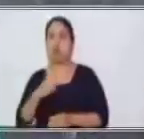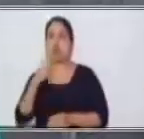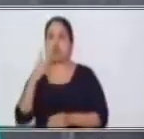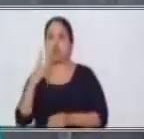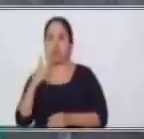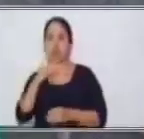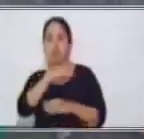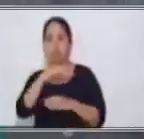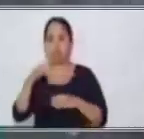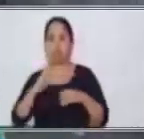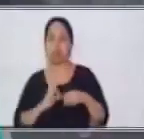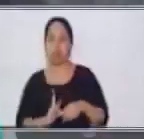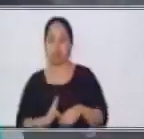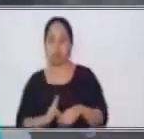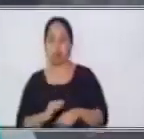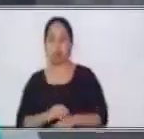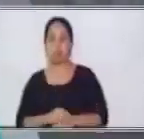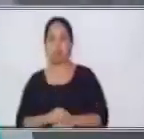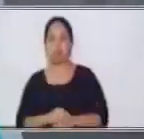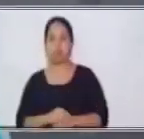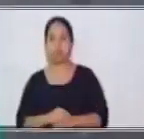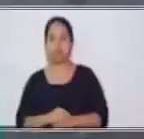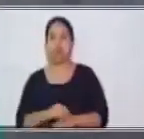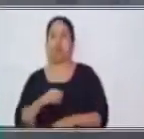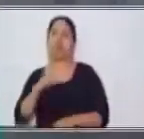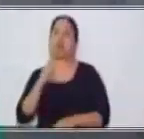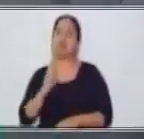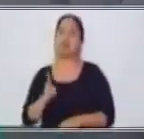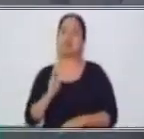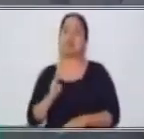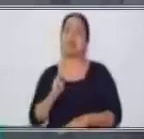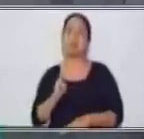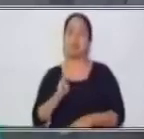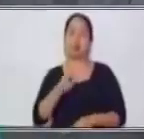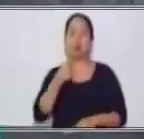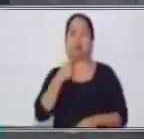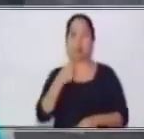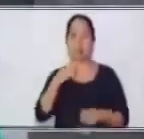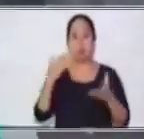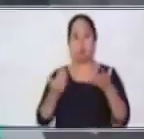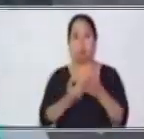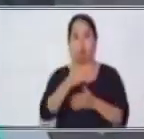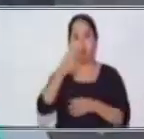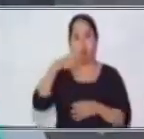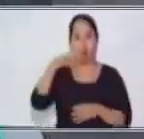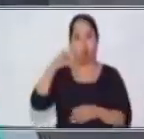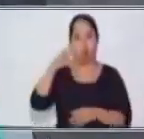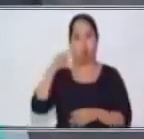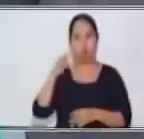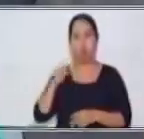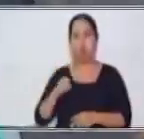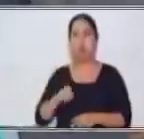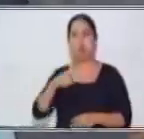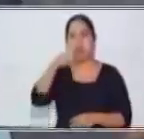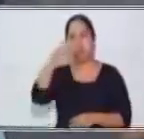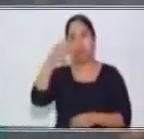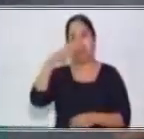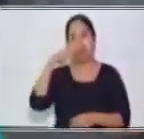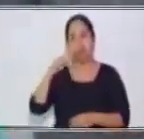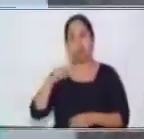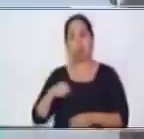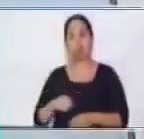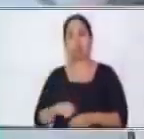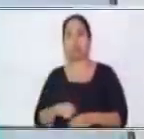r, que es siempre referenciado al nuevo ángulo. Y la tangente va a ser x partido